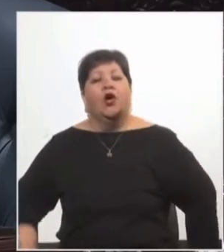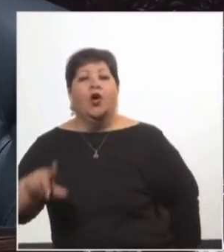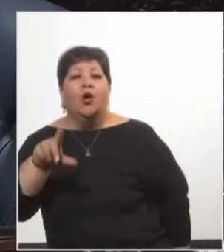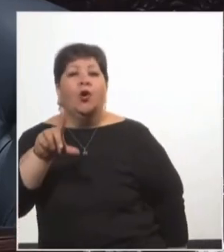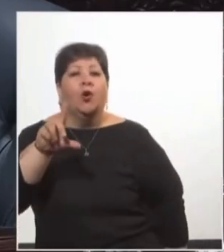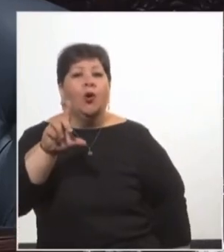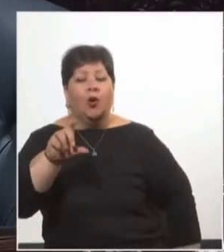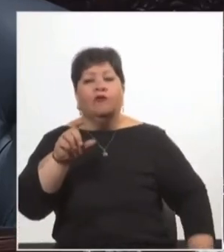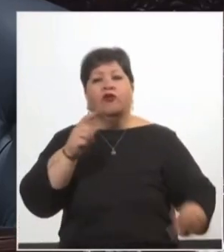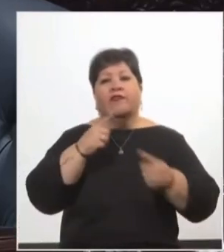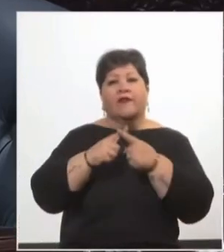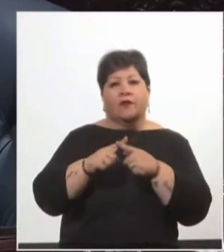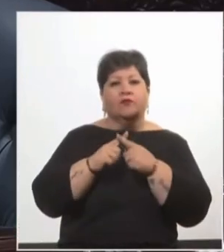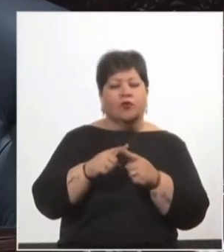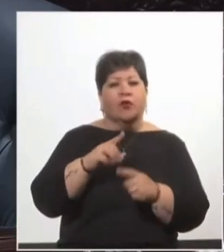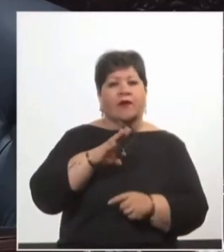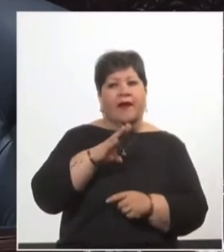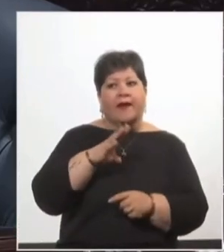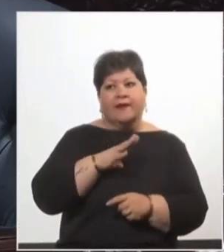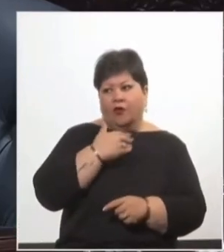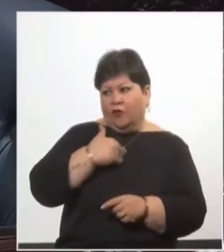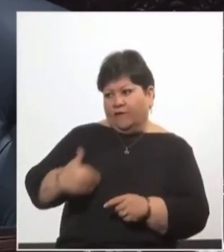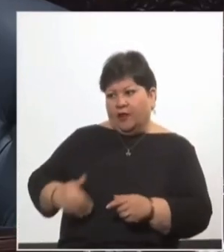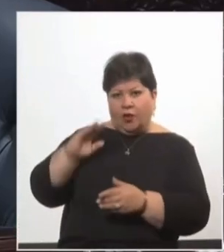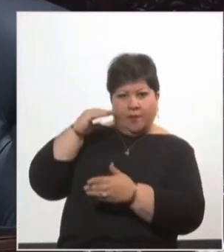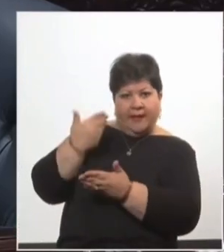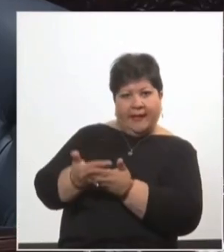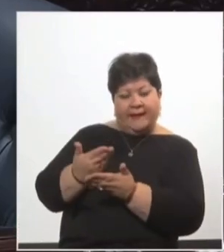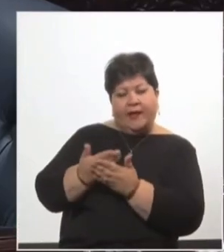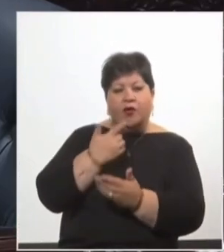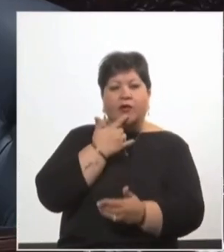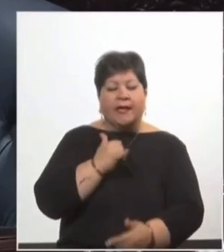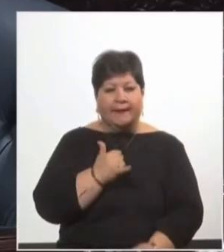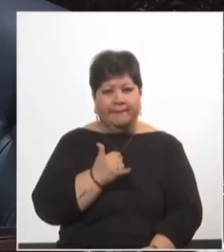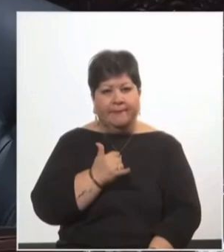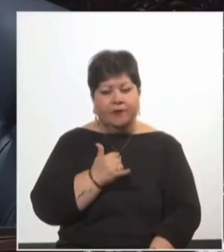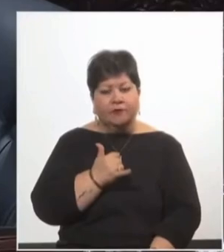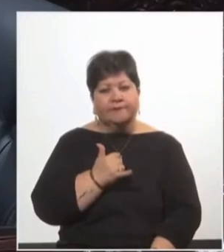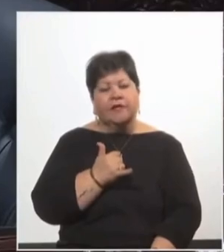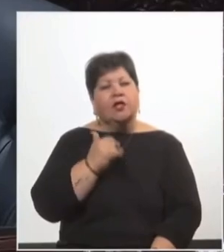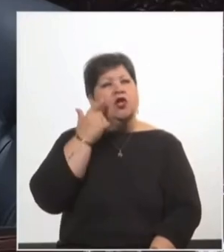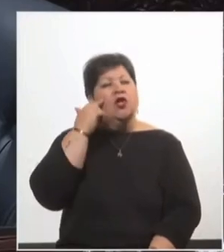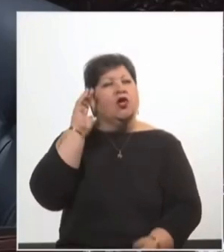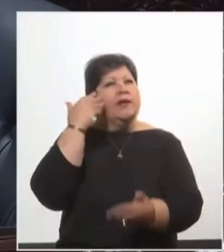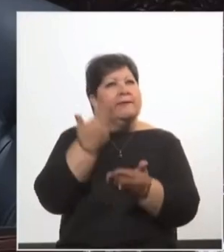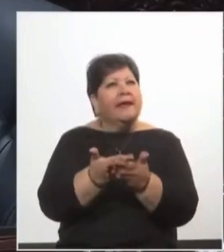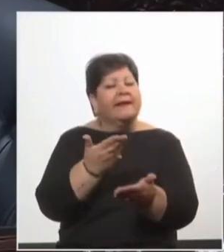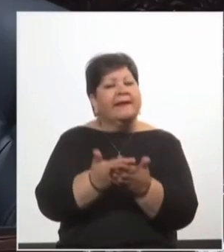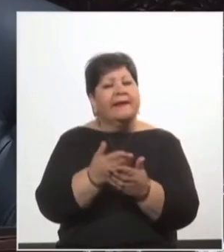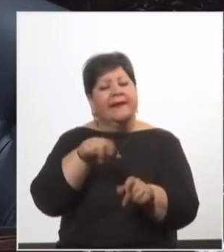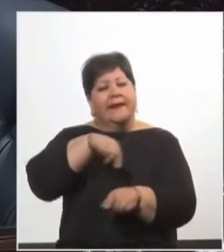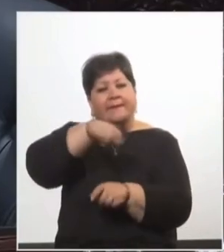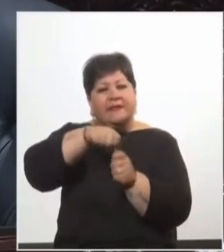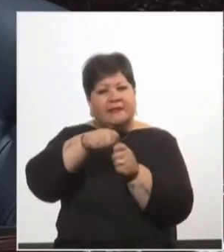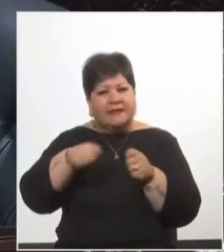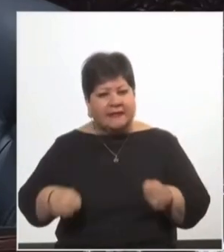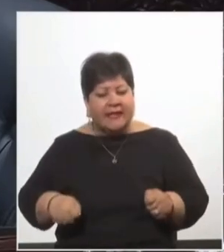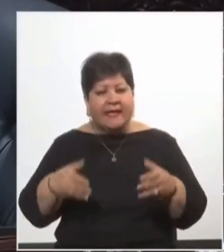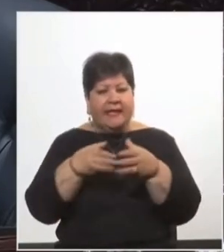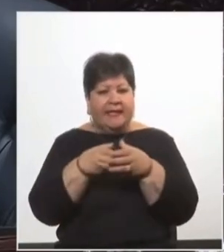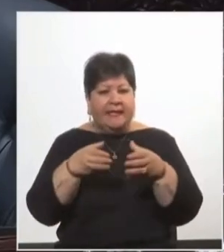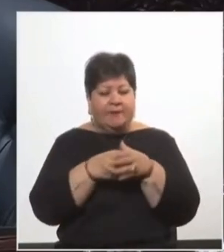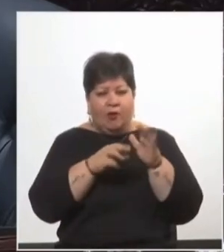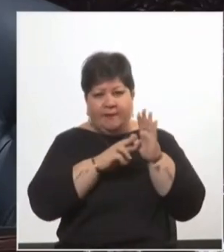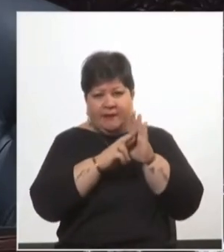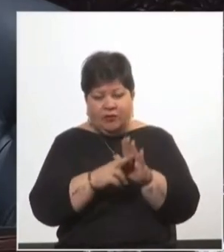hubo una discusión entre lo que planteaba el gobierno con ciertos ejemplos, lo que planteaba el PIT-CNT y el equipo de representación de